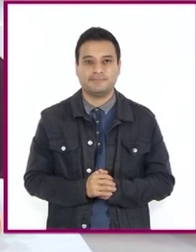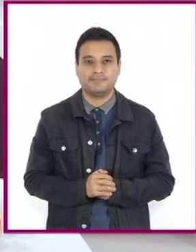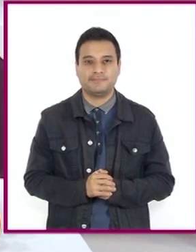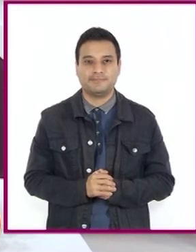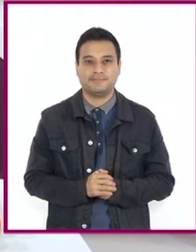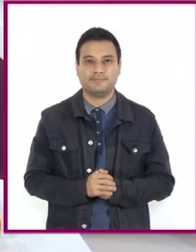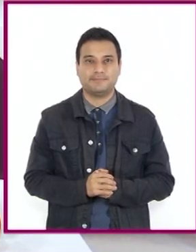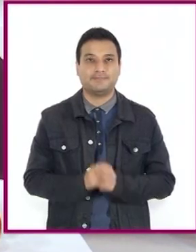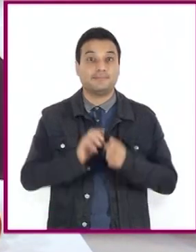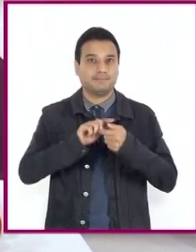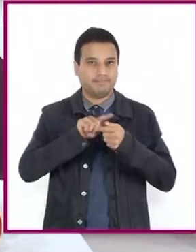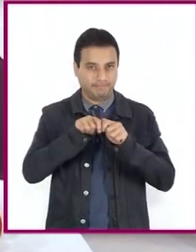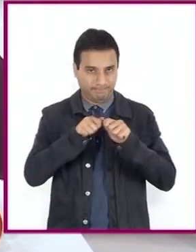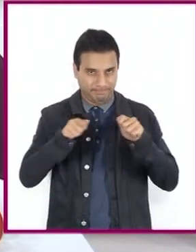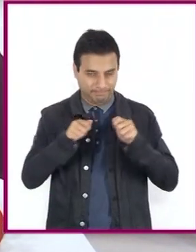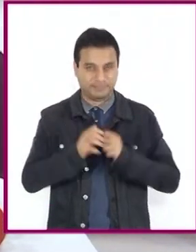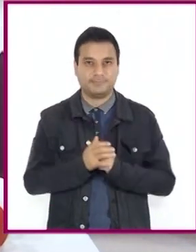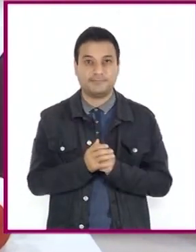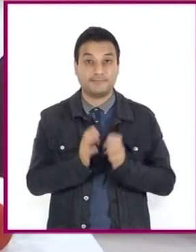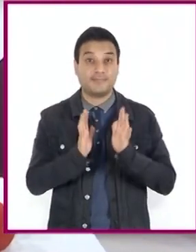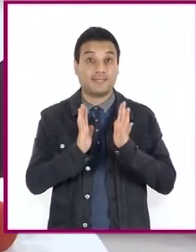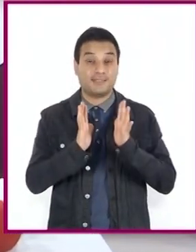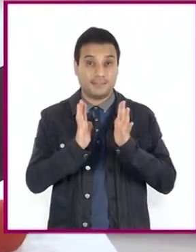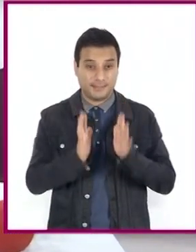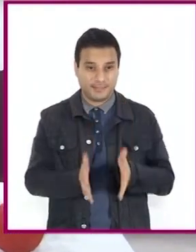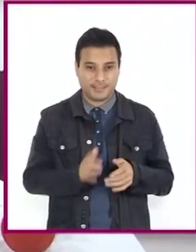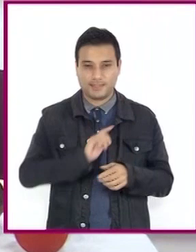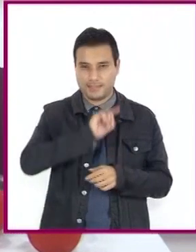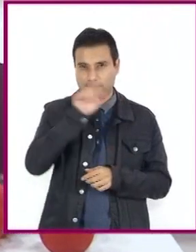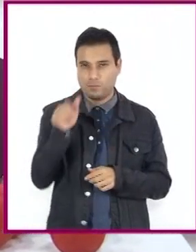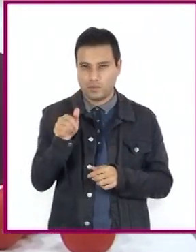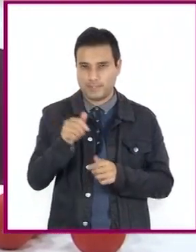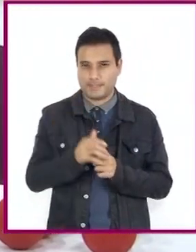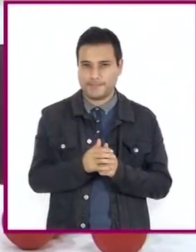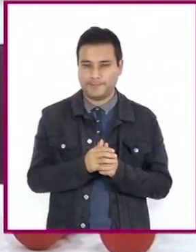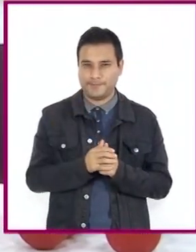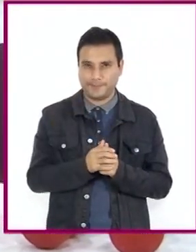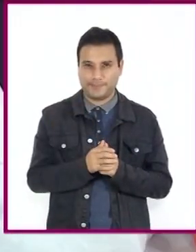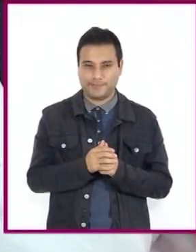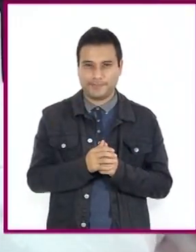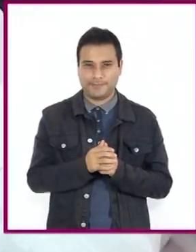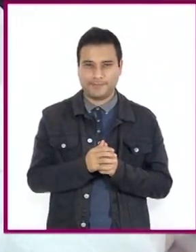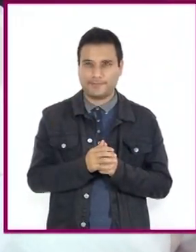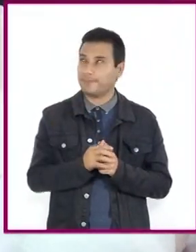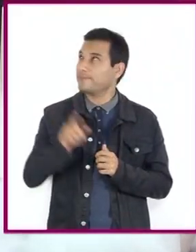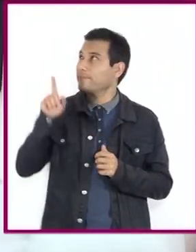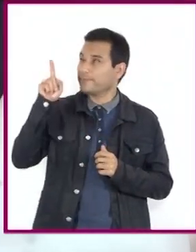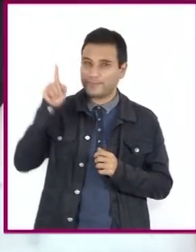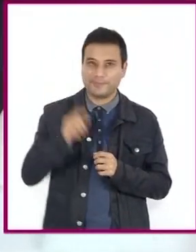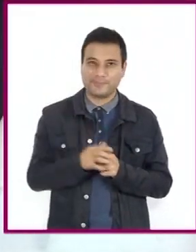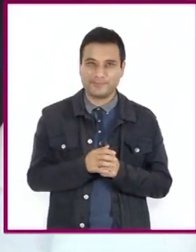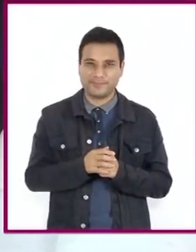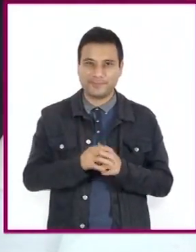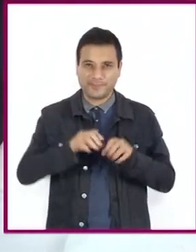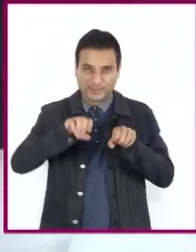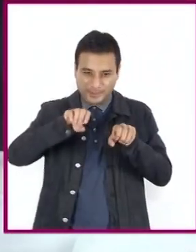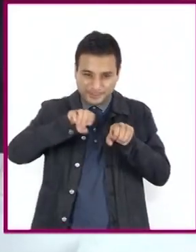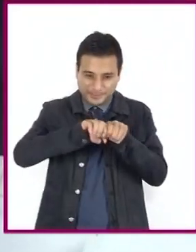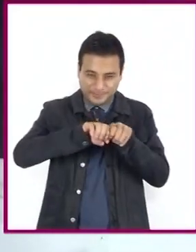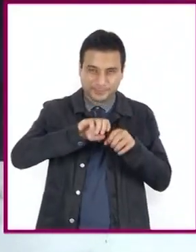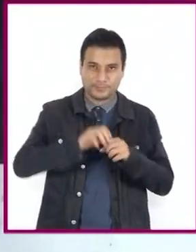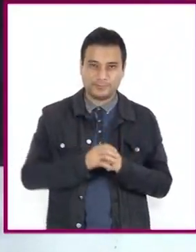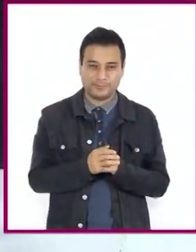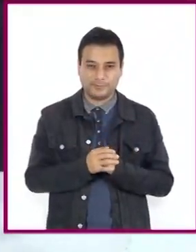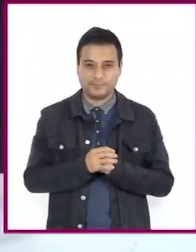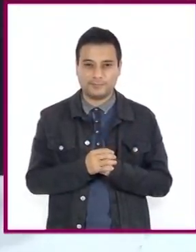Cerramos el sistema. Ahora colocamos el globo en la boca del recipiente. Sin dejar caer. Sin